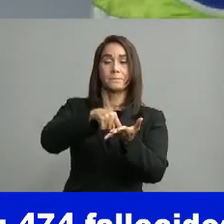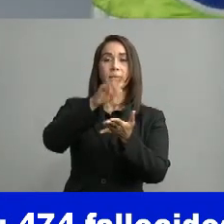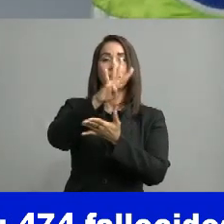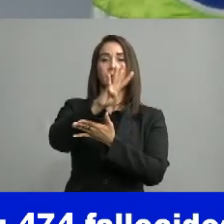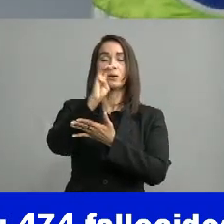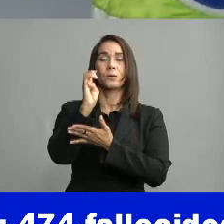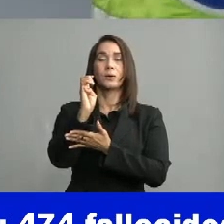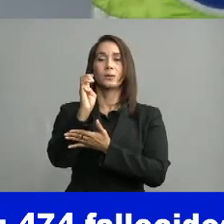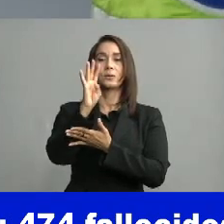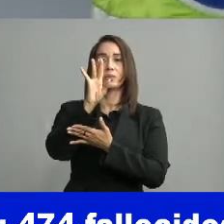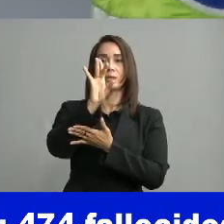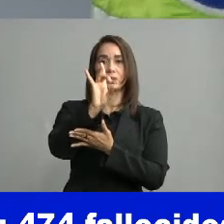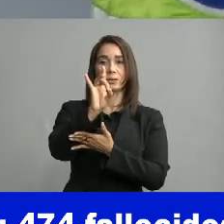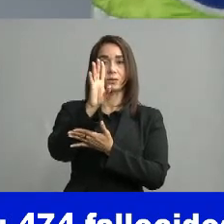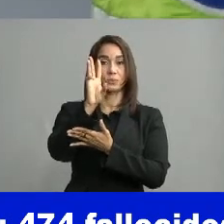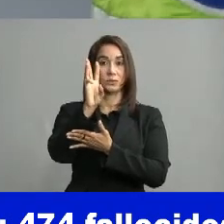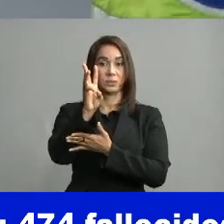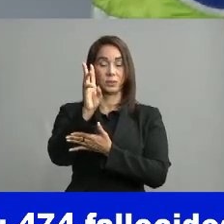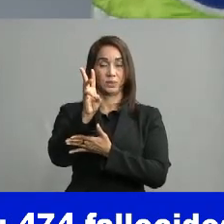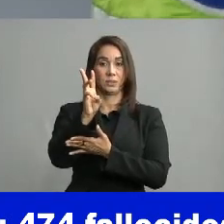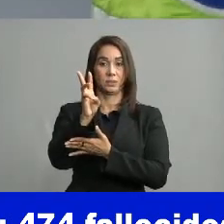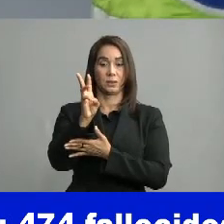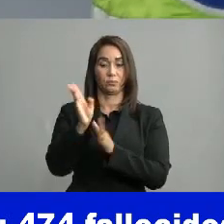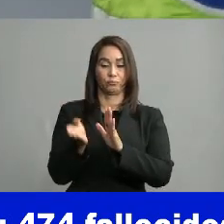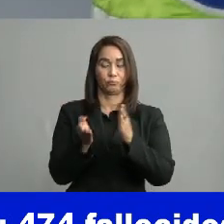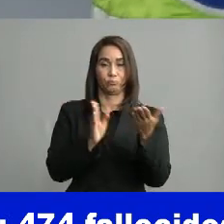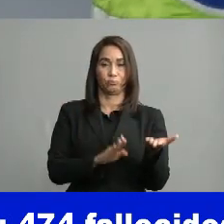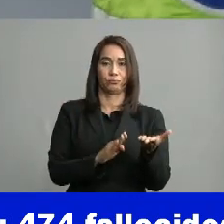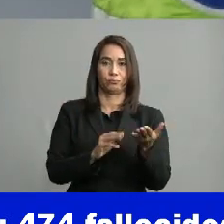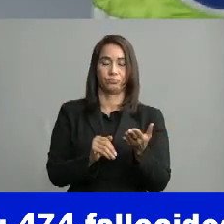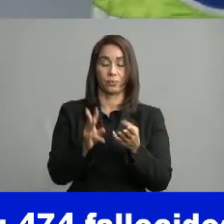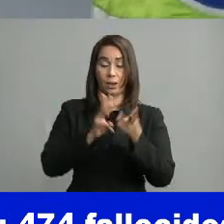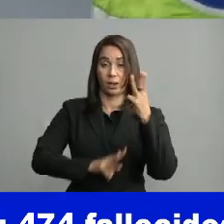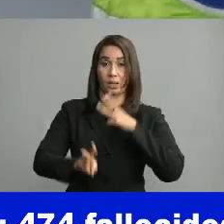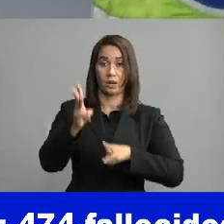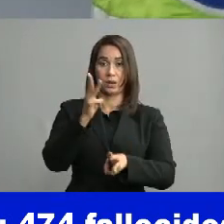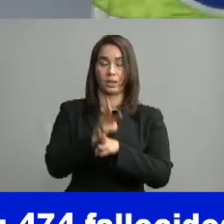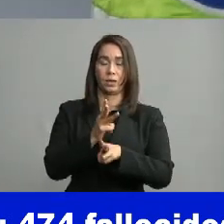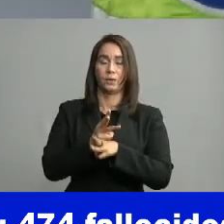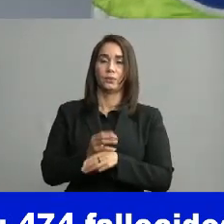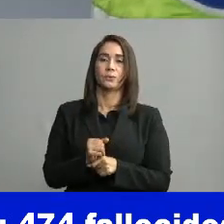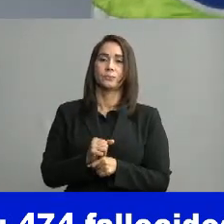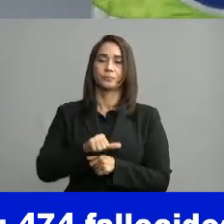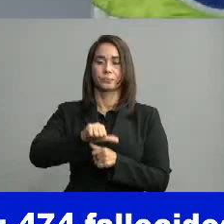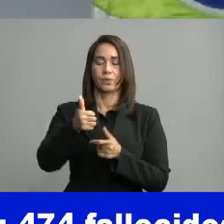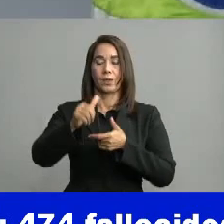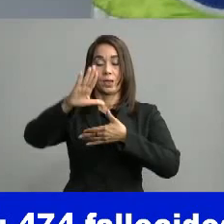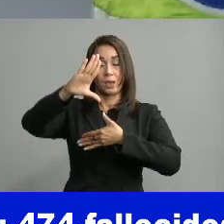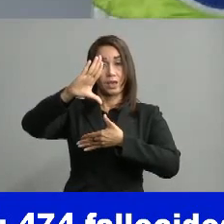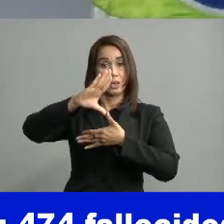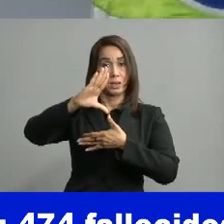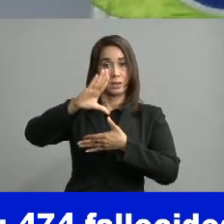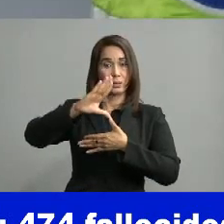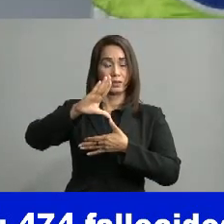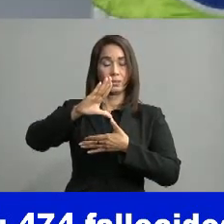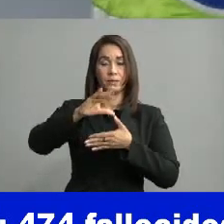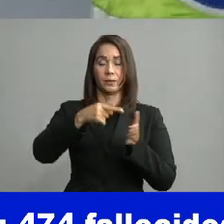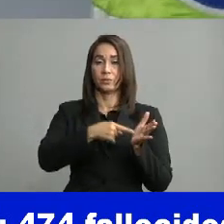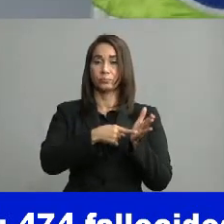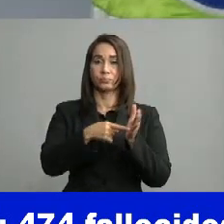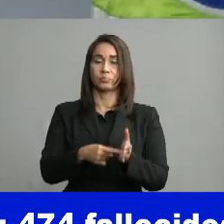1.486 defunciones a nivel mundial. En la región de las Américas se han